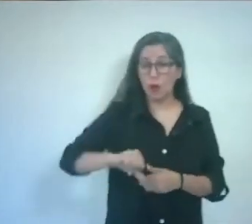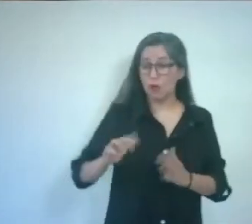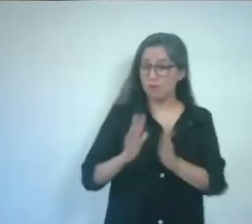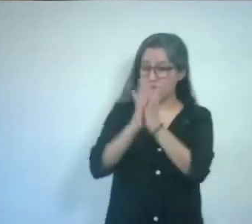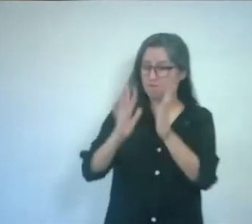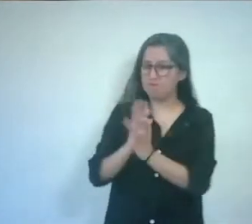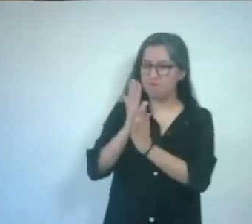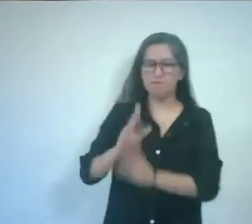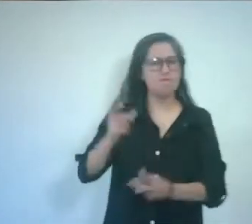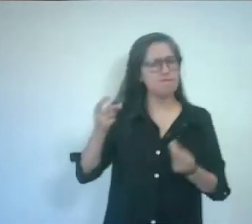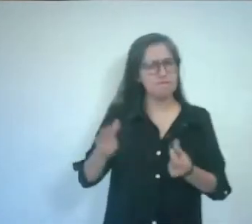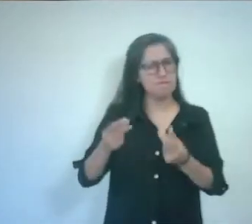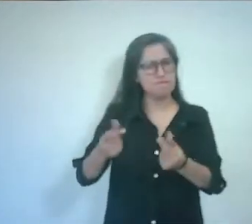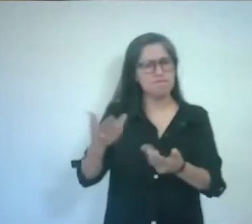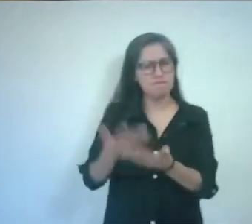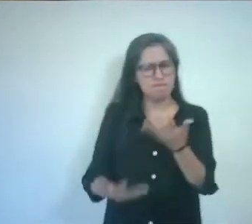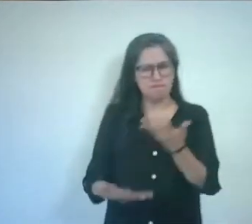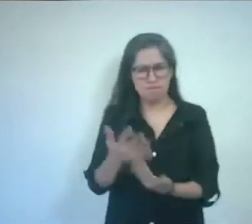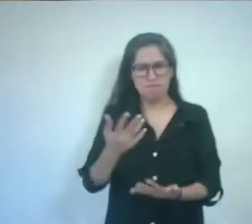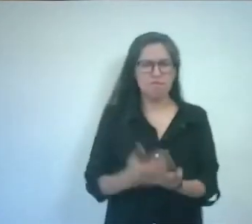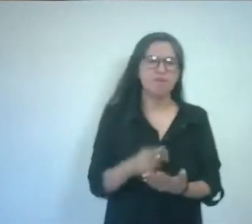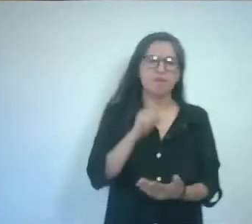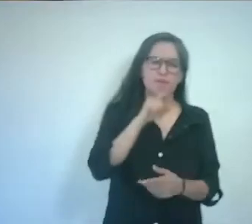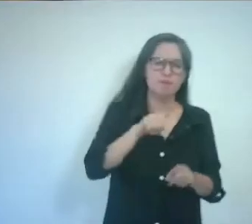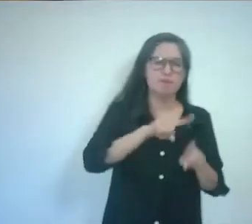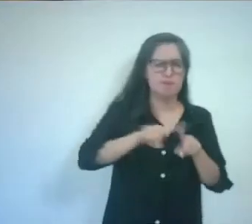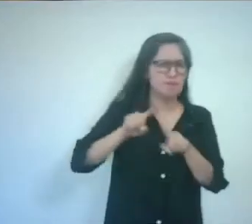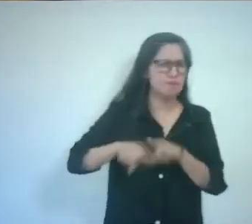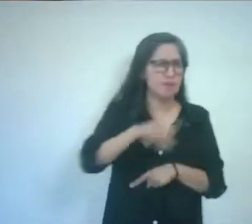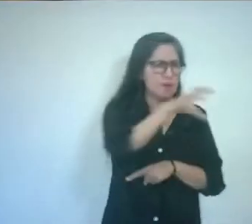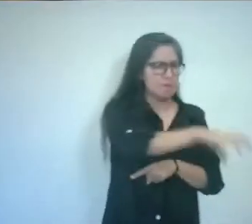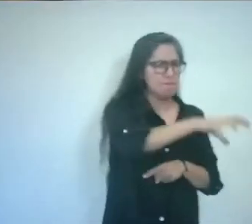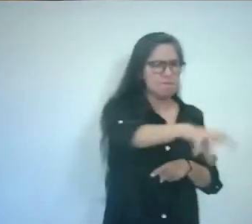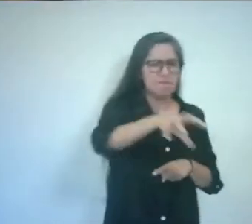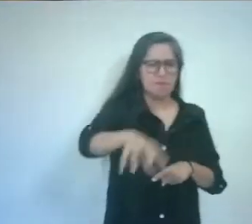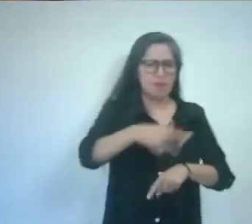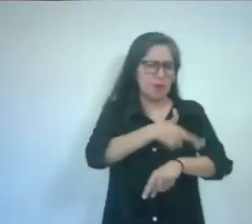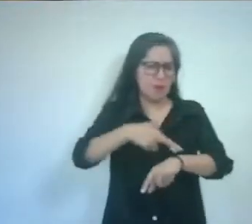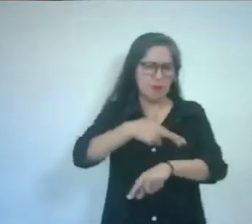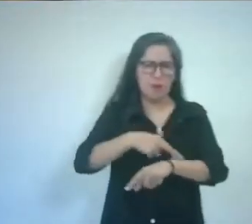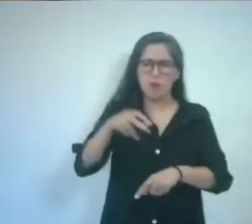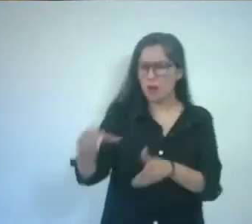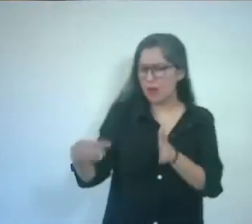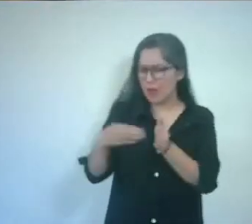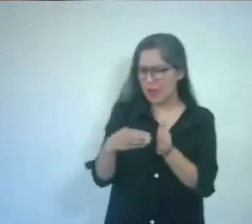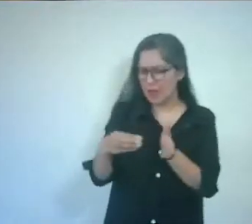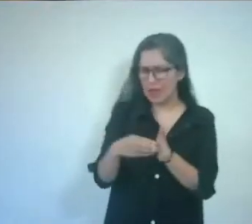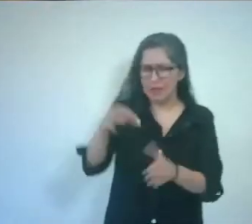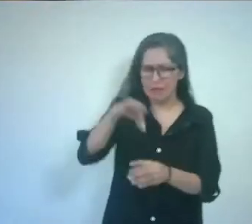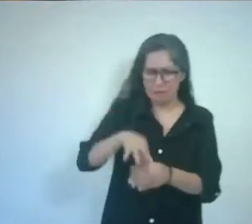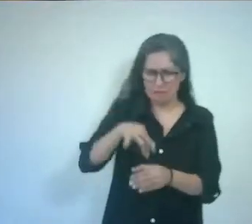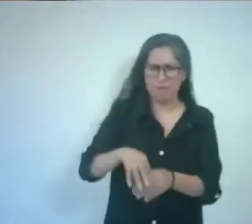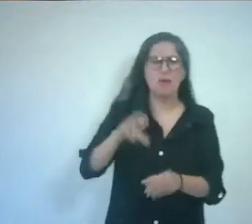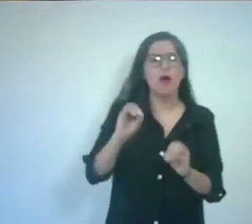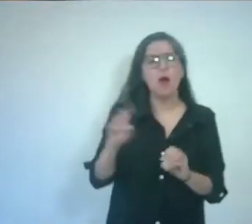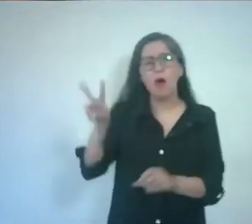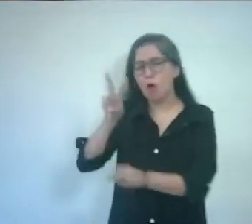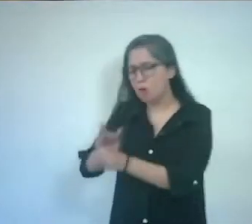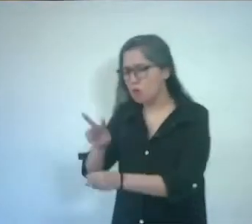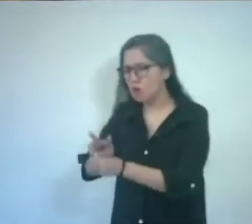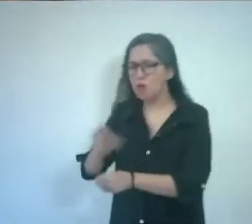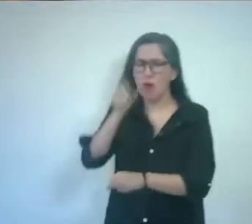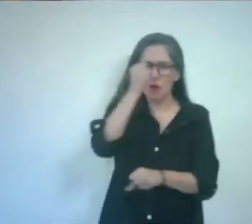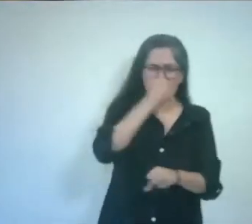de manera activa en los órganos electorales, en las mesas directivas de casilla, como observadores,